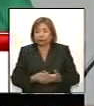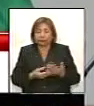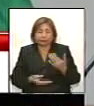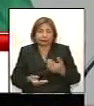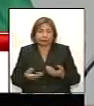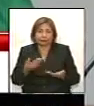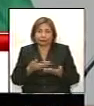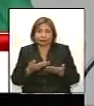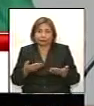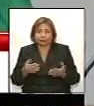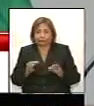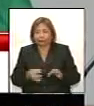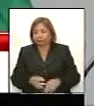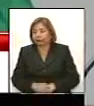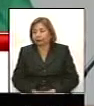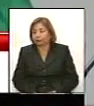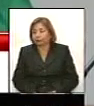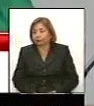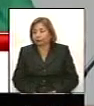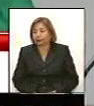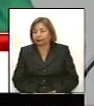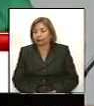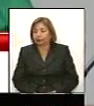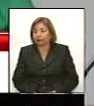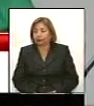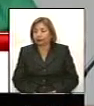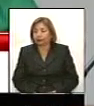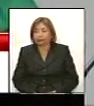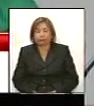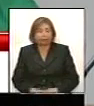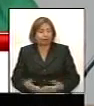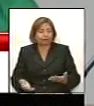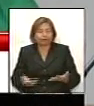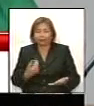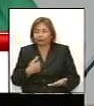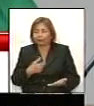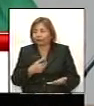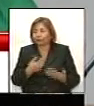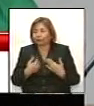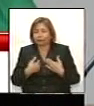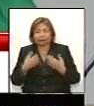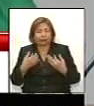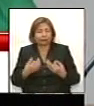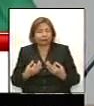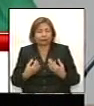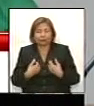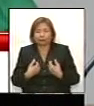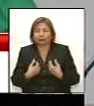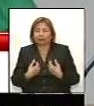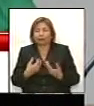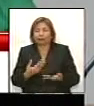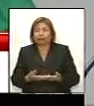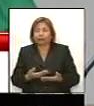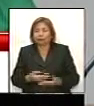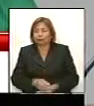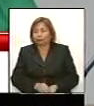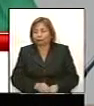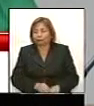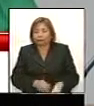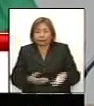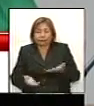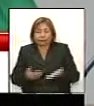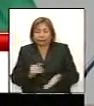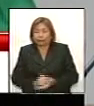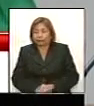en los casos que tenemos, que en verdad solo estamos esperando encontrar cuerpos. Porque ya a estas alturas ninguna de nosotras cree que lamentablemente en los casos que tenemos haya posibilidad